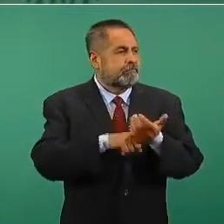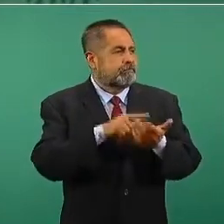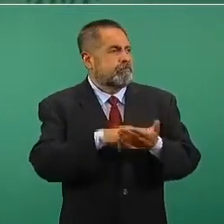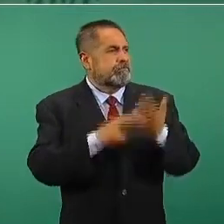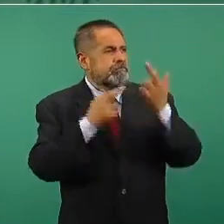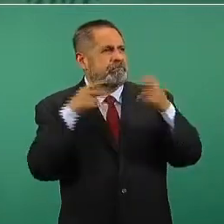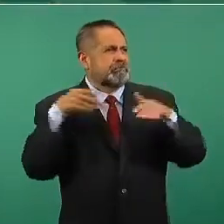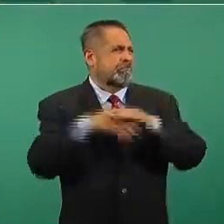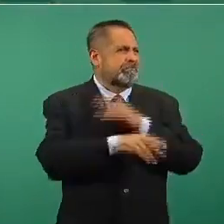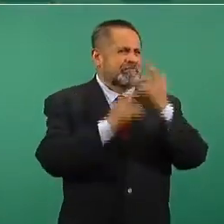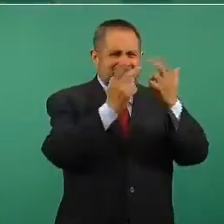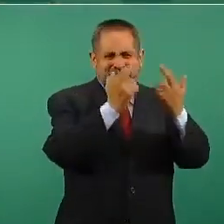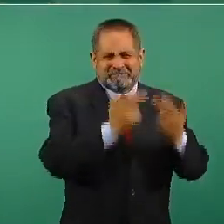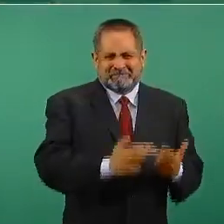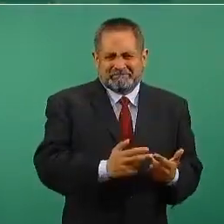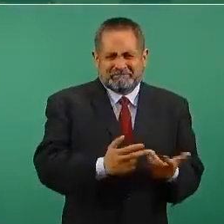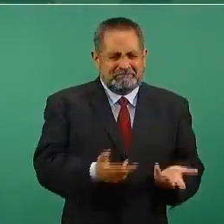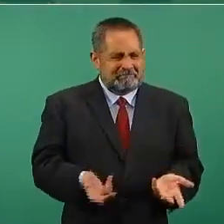destruidos,